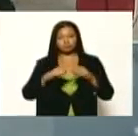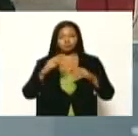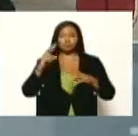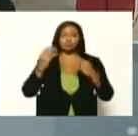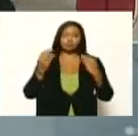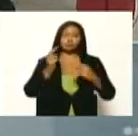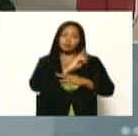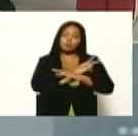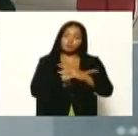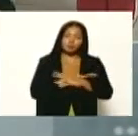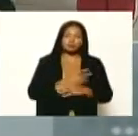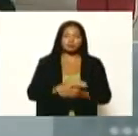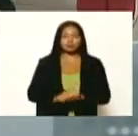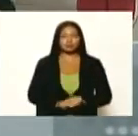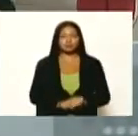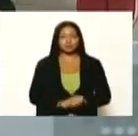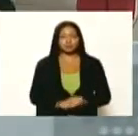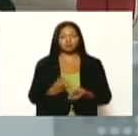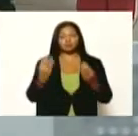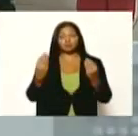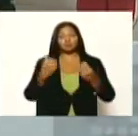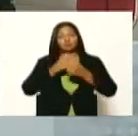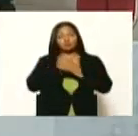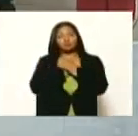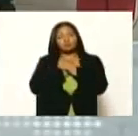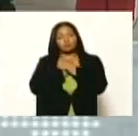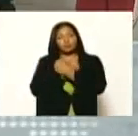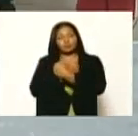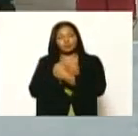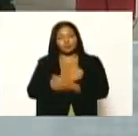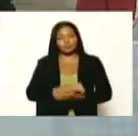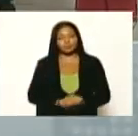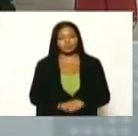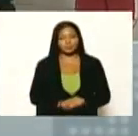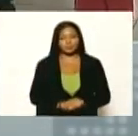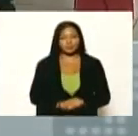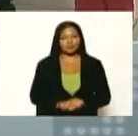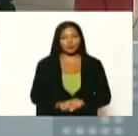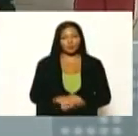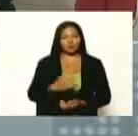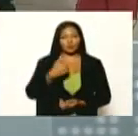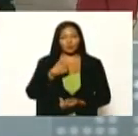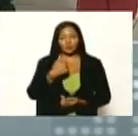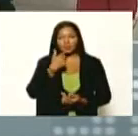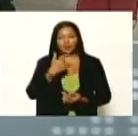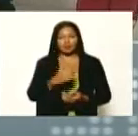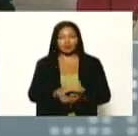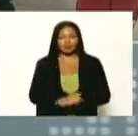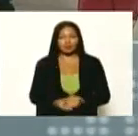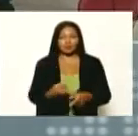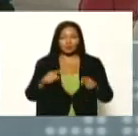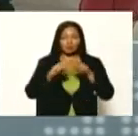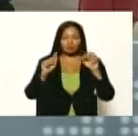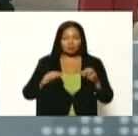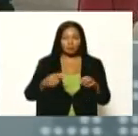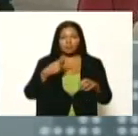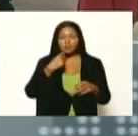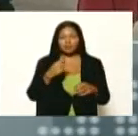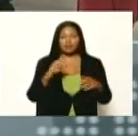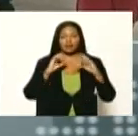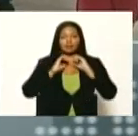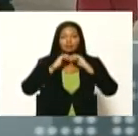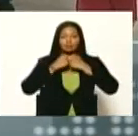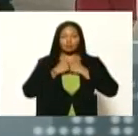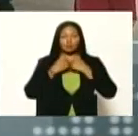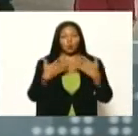fuerza, con mucho amor. Como yo diría, como diría Aristóbulo,